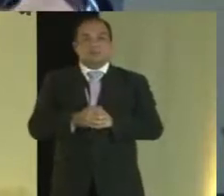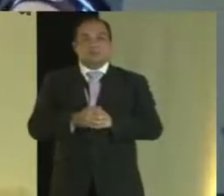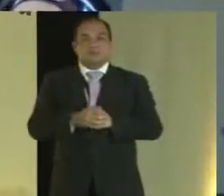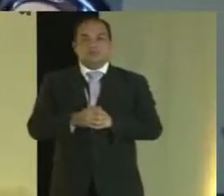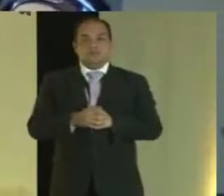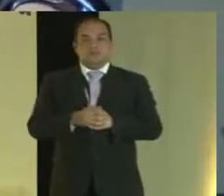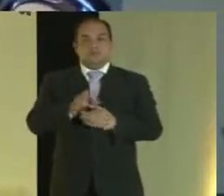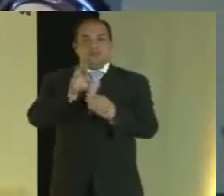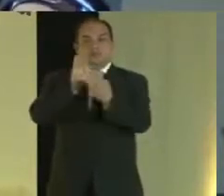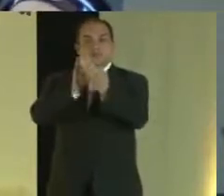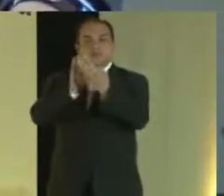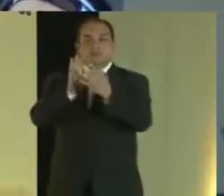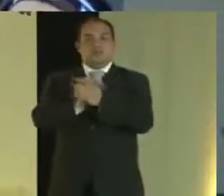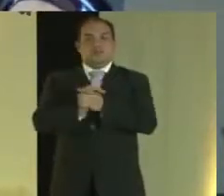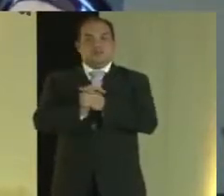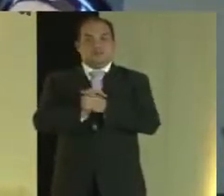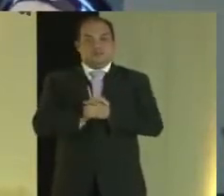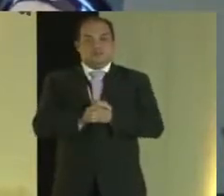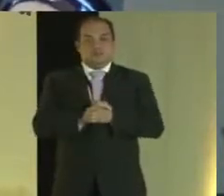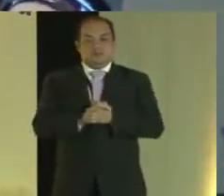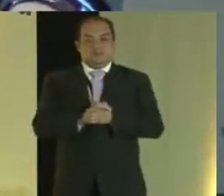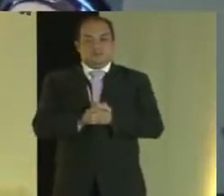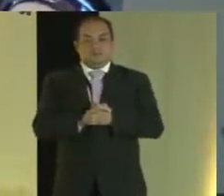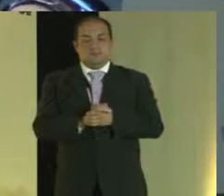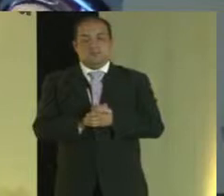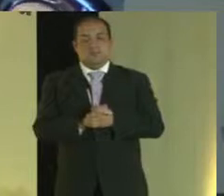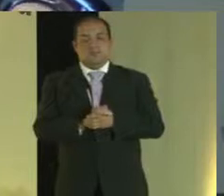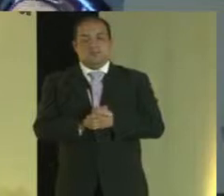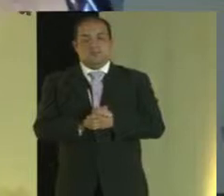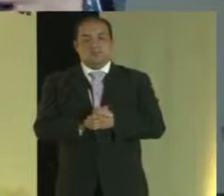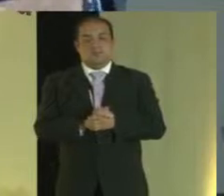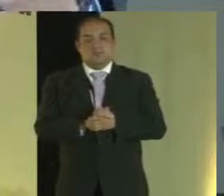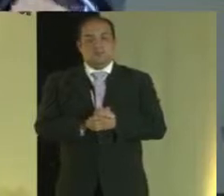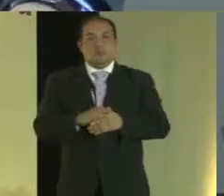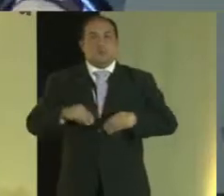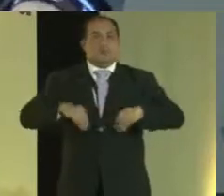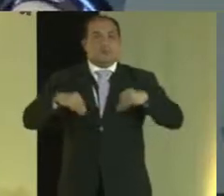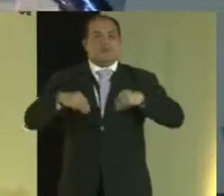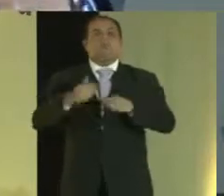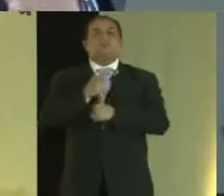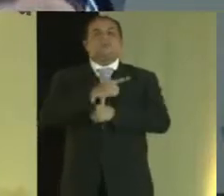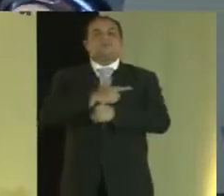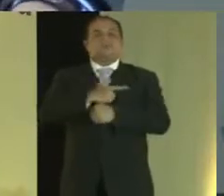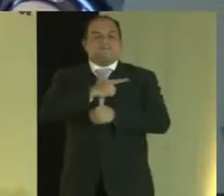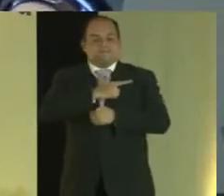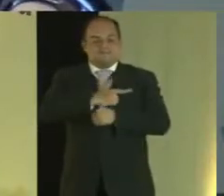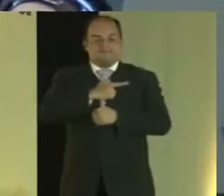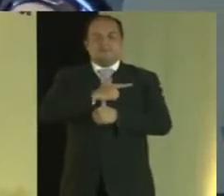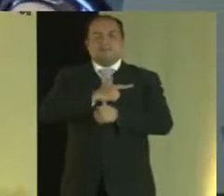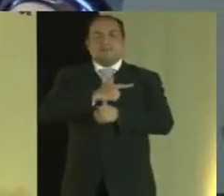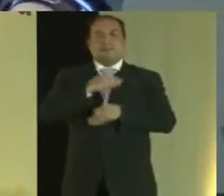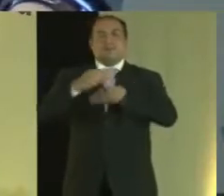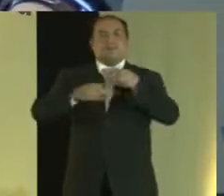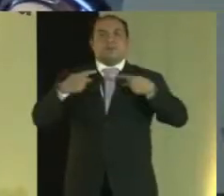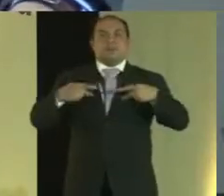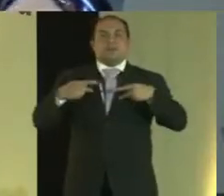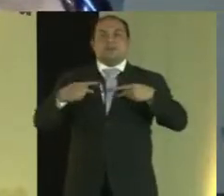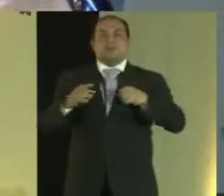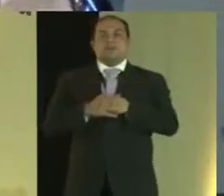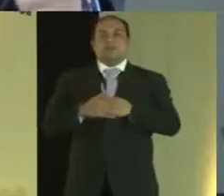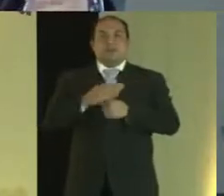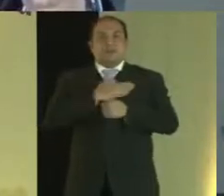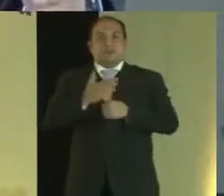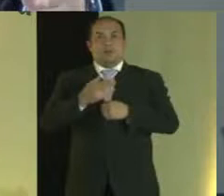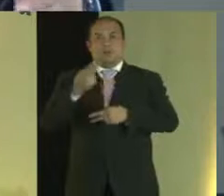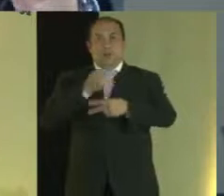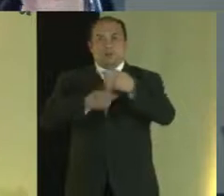carne viva, ¿no? Y me da mucho gusto y en general todos los asistentes, pues qué bueno